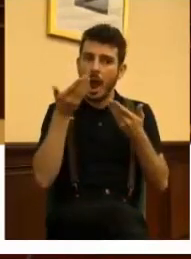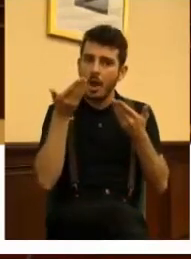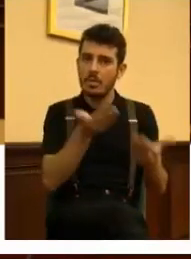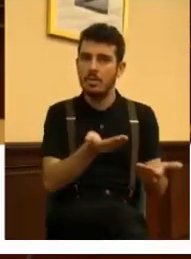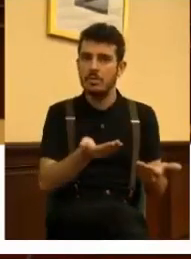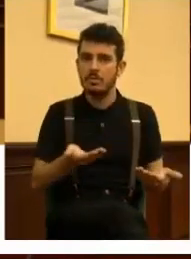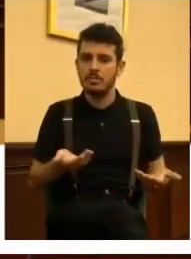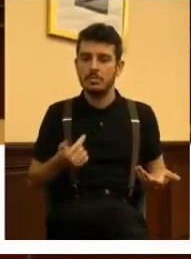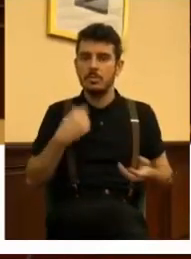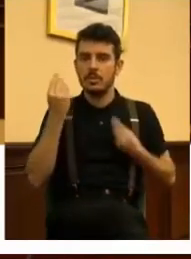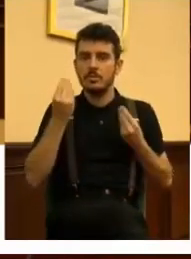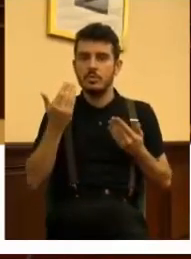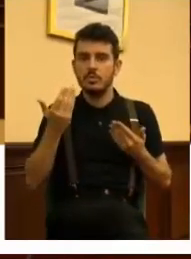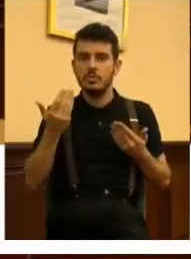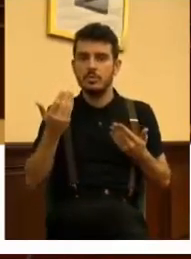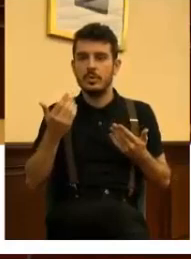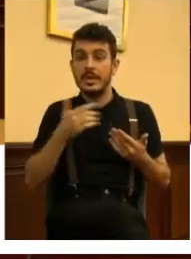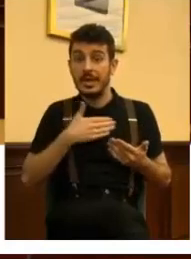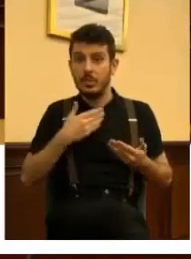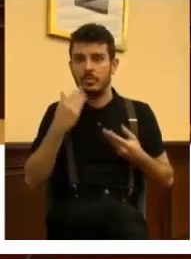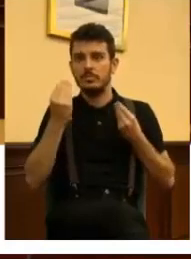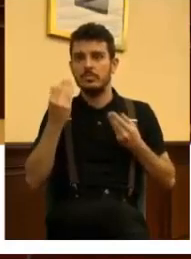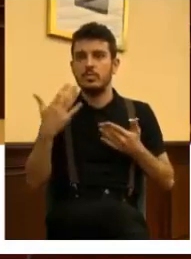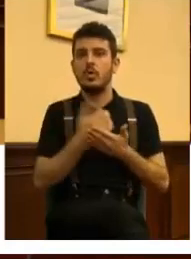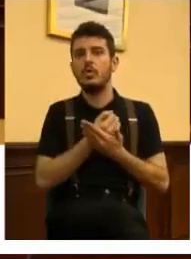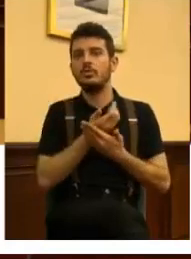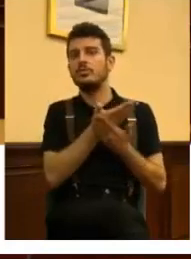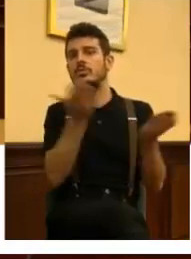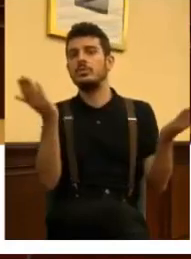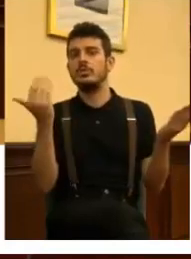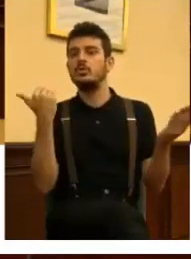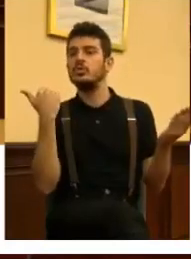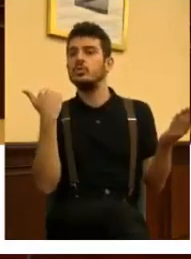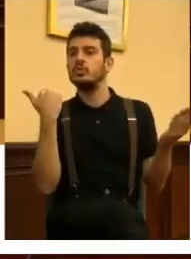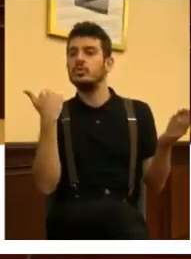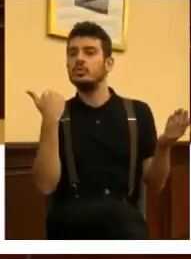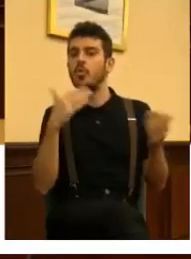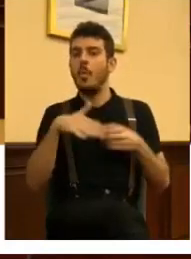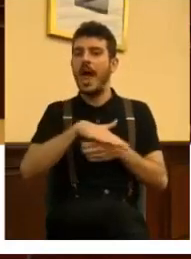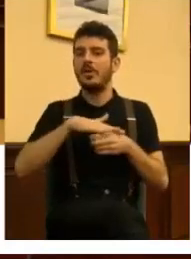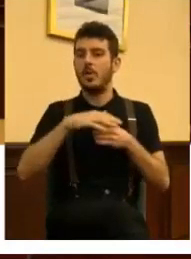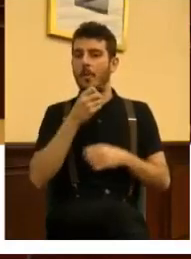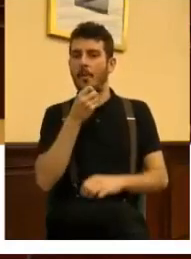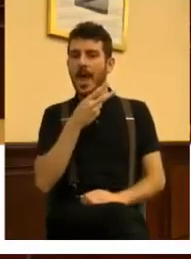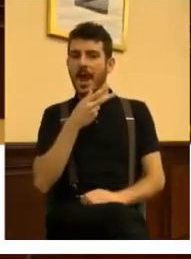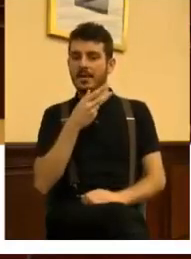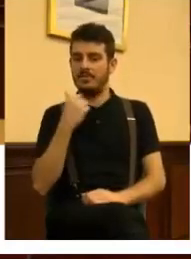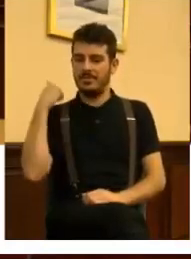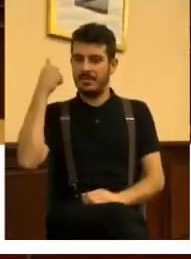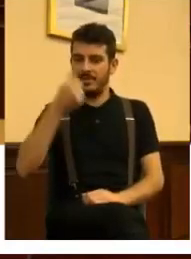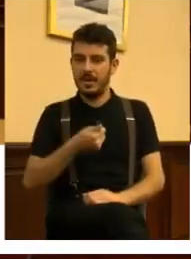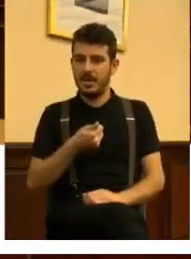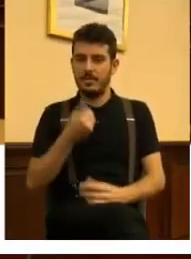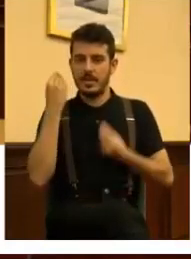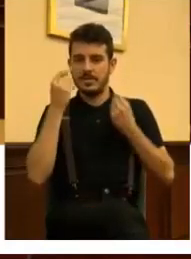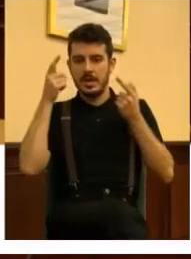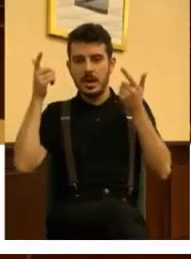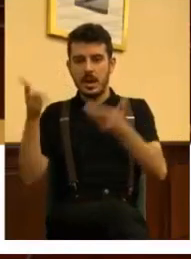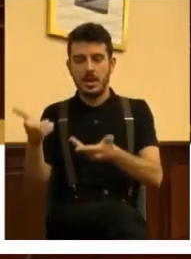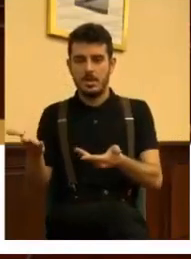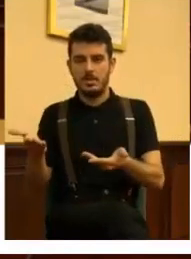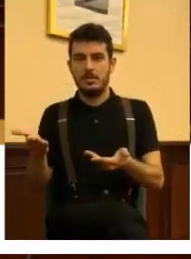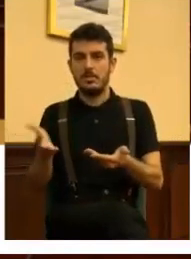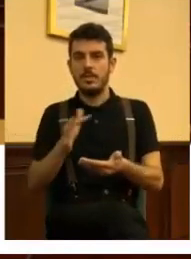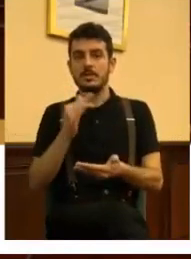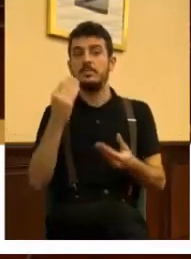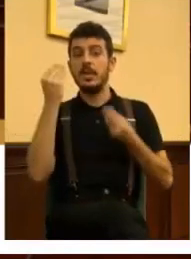quiero que piensen todos en el bar de su barrio, en el bar de toda la vida, y que